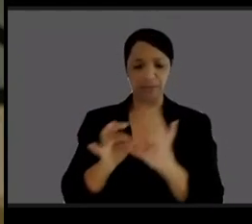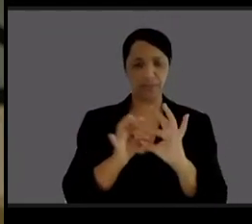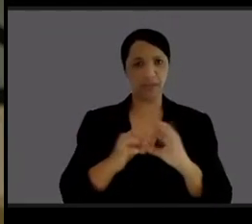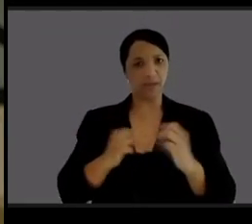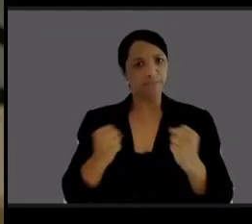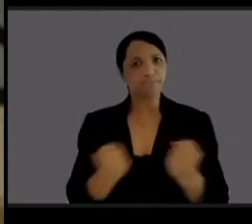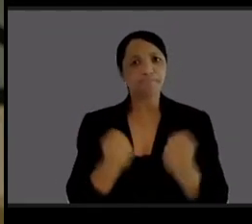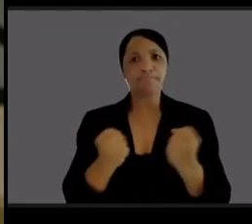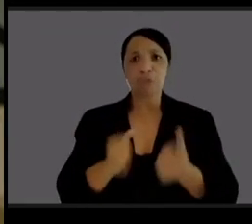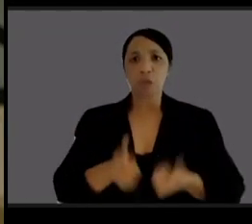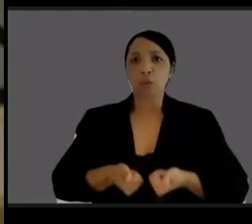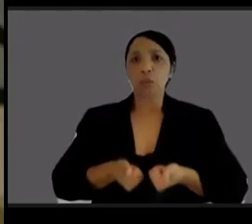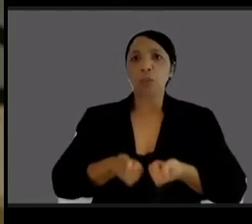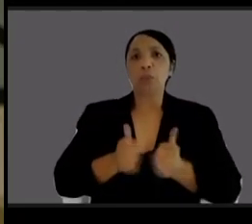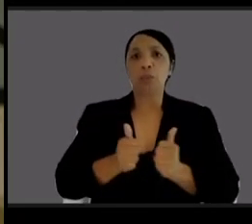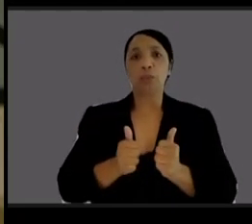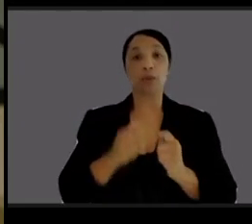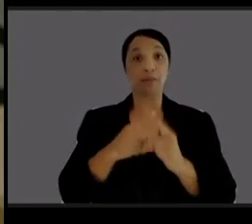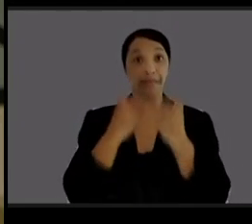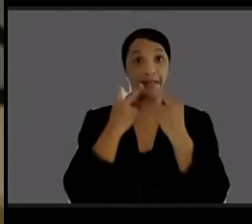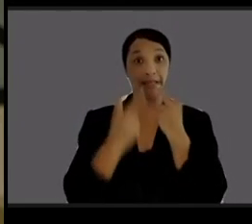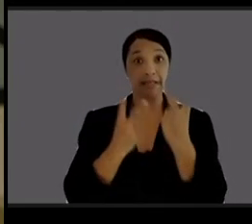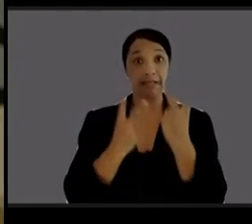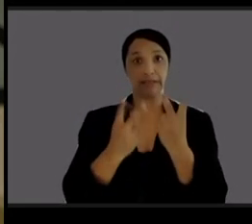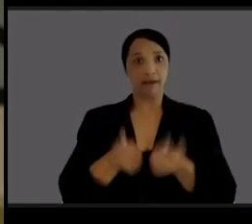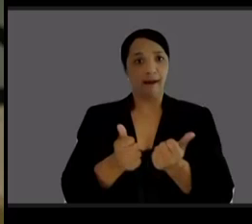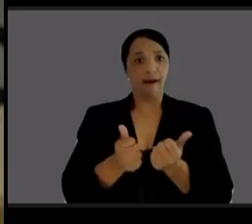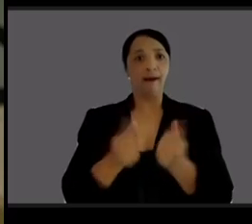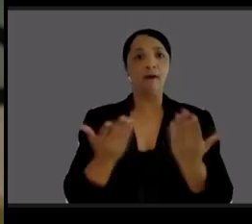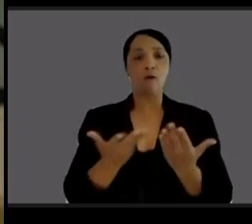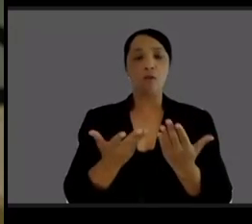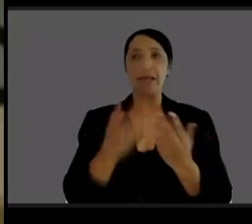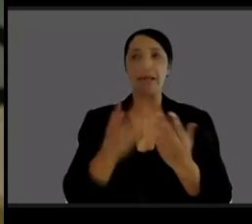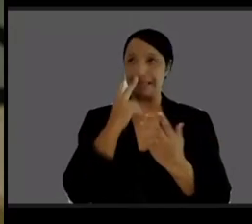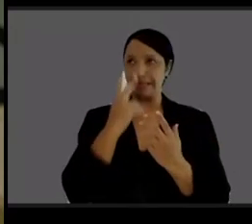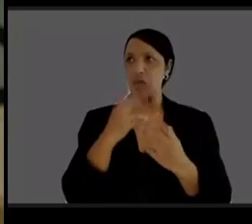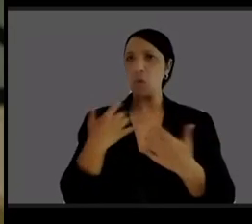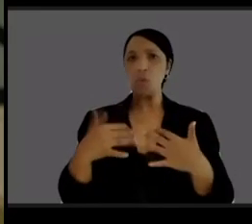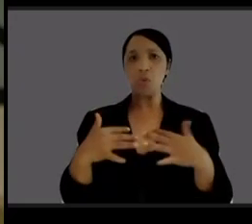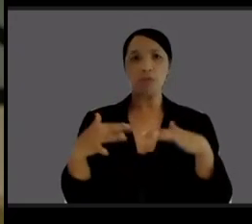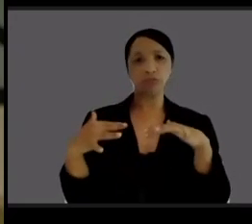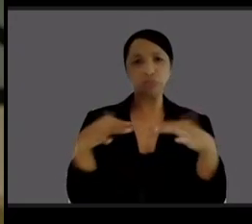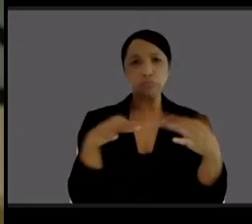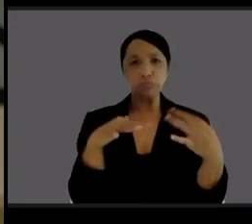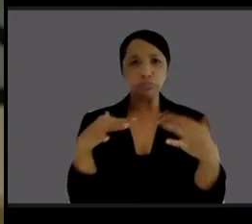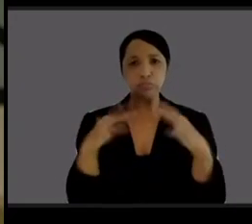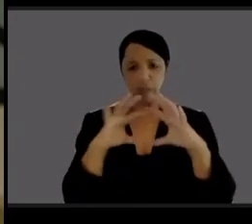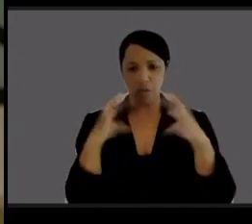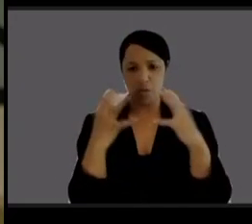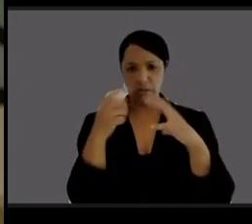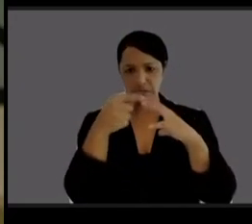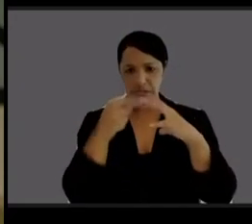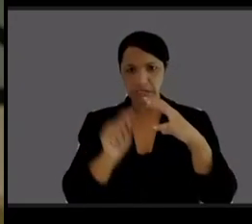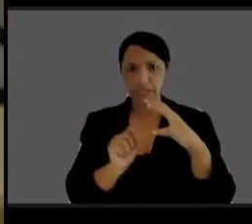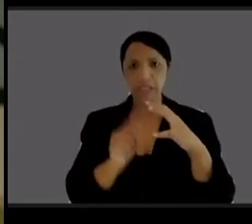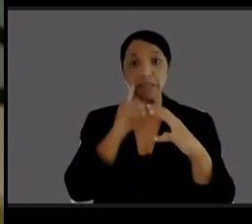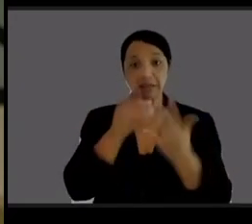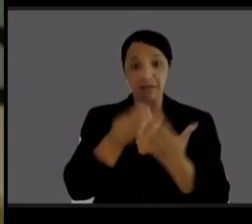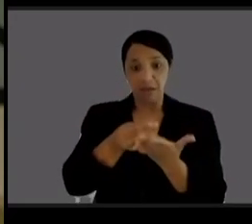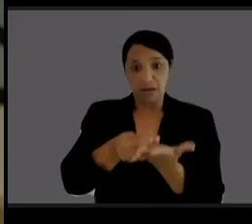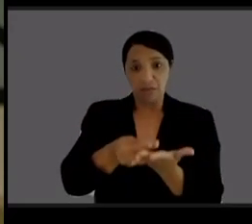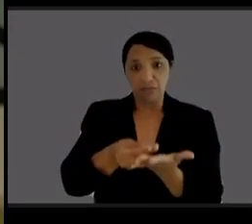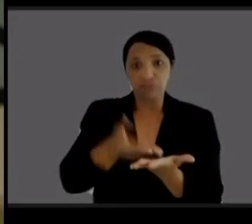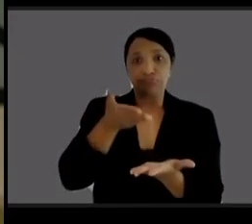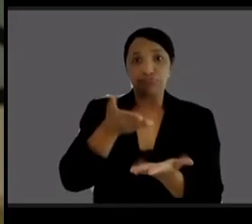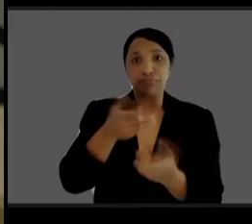décadas, esta cooperación entre múltiples partes interesadas ha demostrado ser extraordinariamente productiva y notablemente